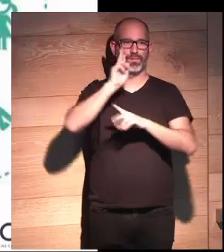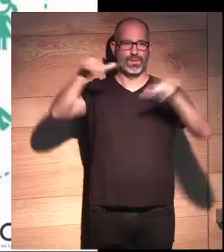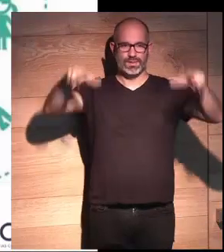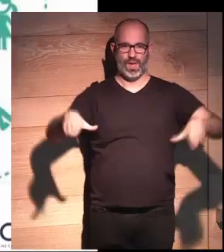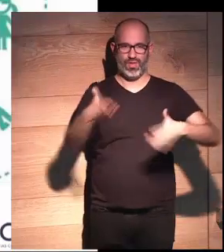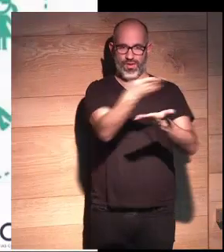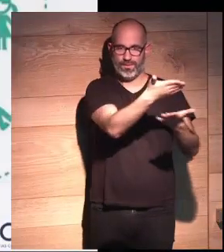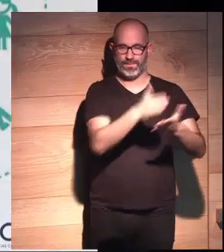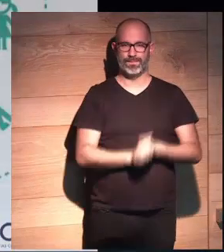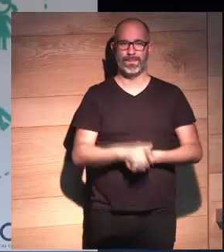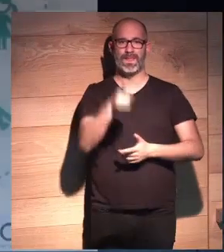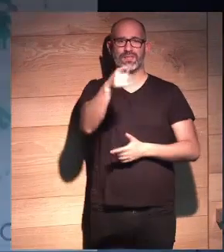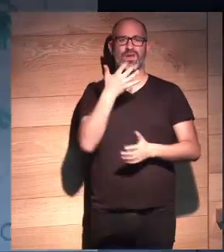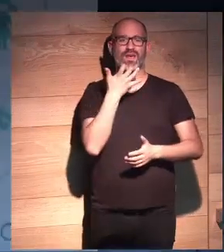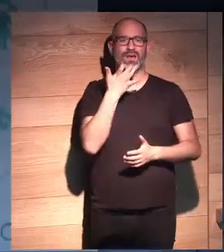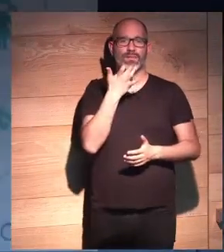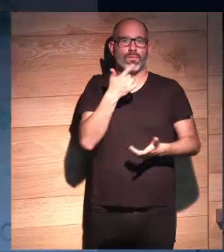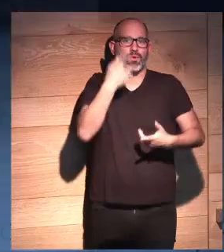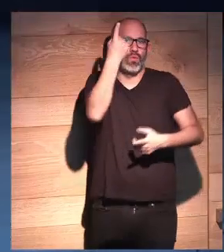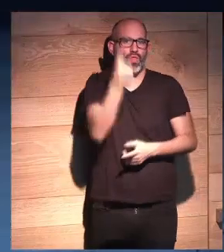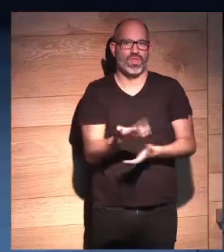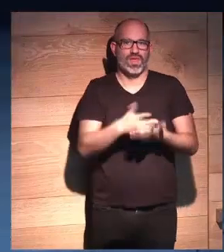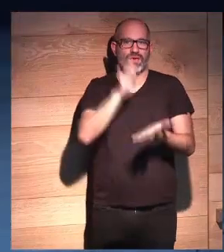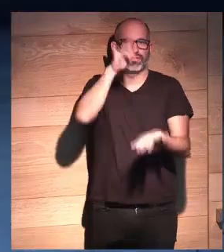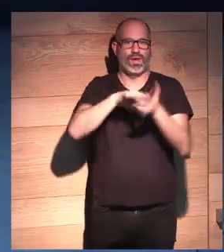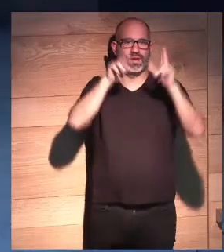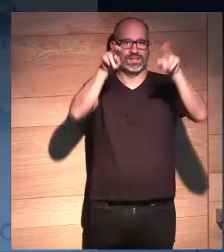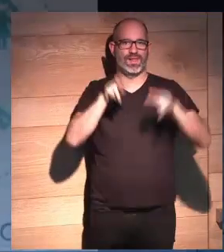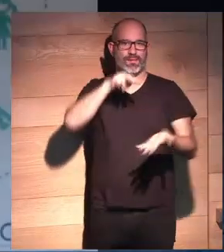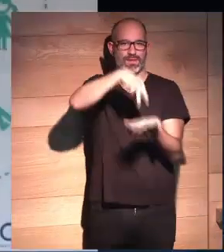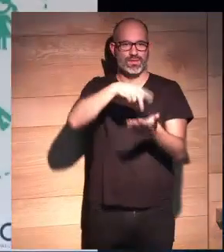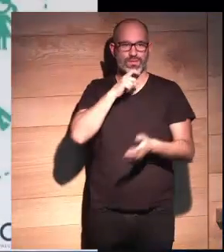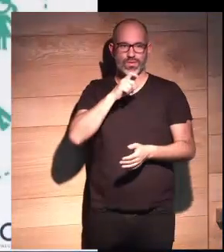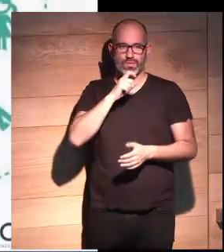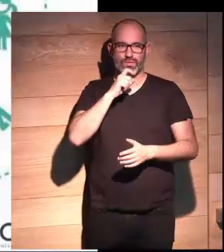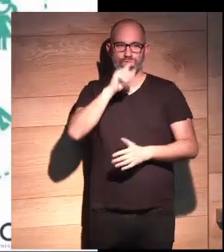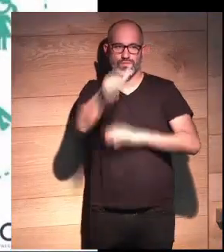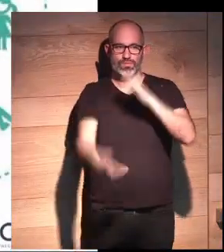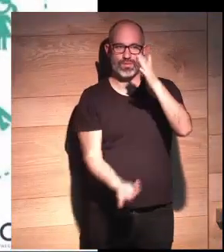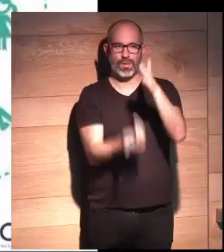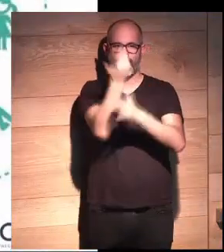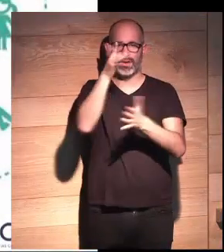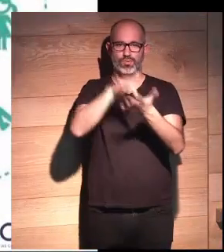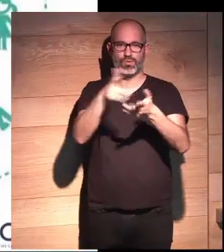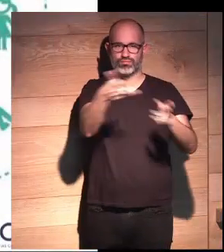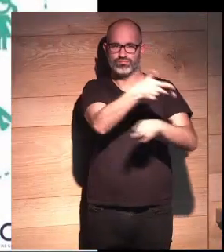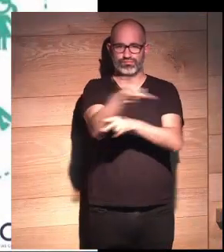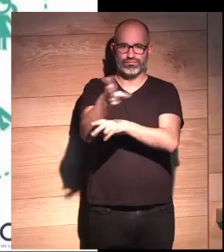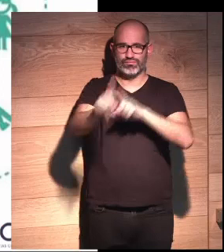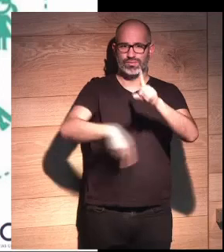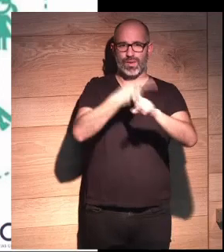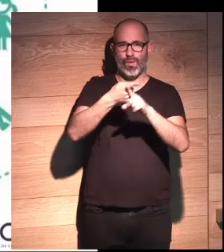espacio. Y esto es un ejemplo de lo que sería un día en la residencia presencial. El bootcamp de la mañana, un bootcamp de rodaje y